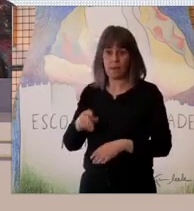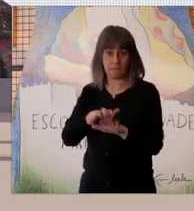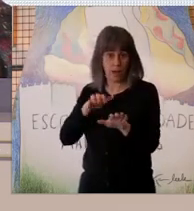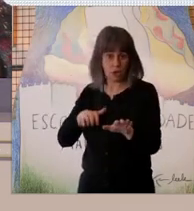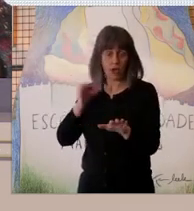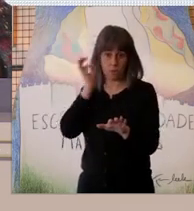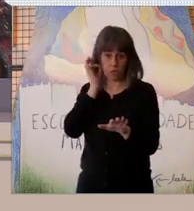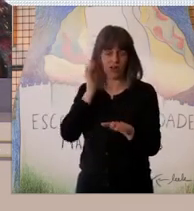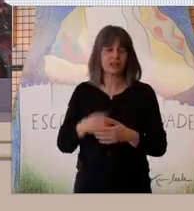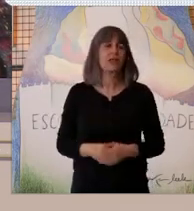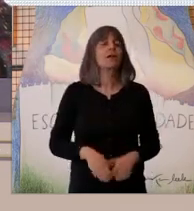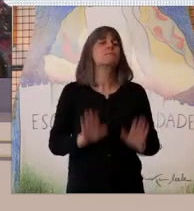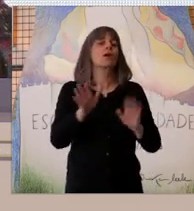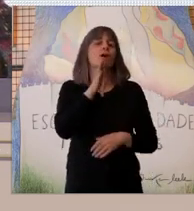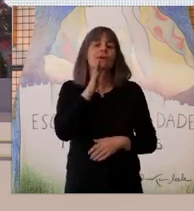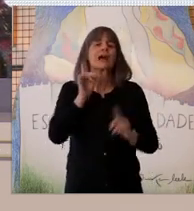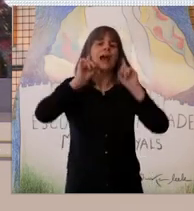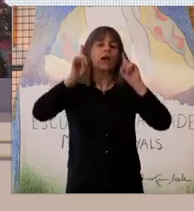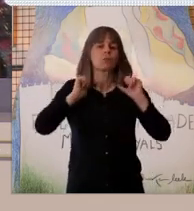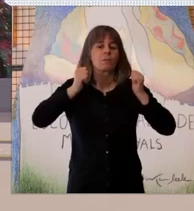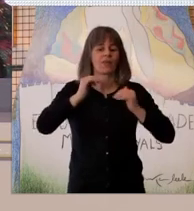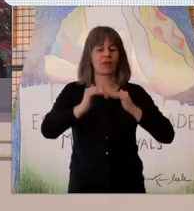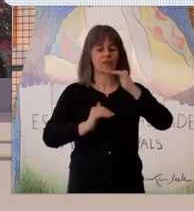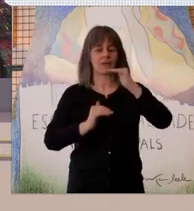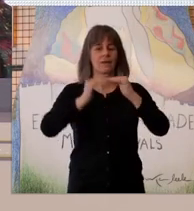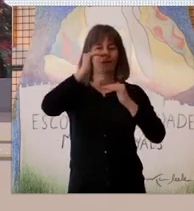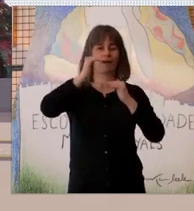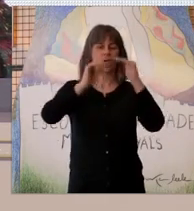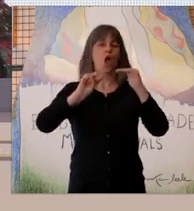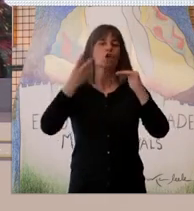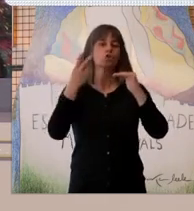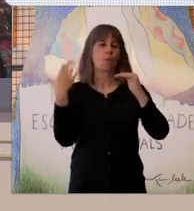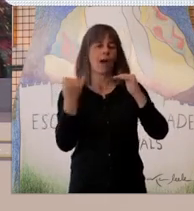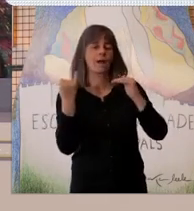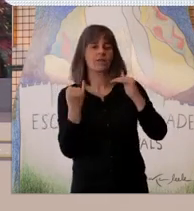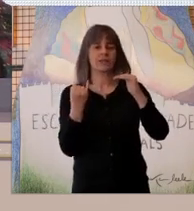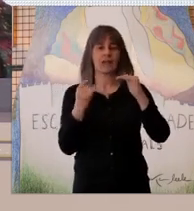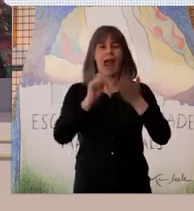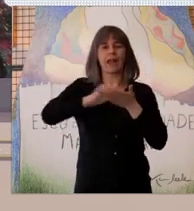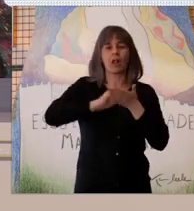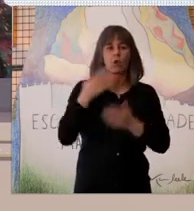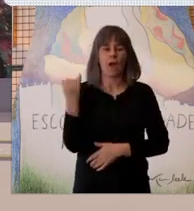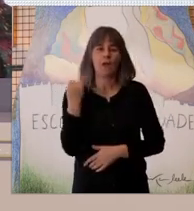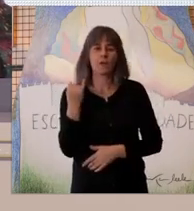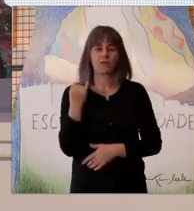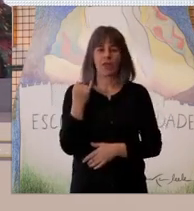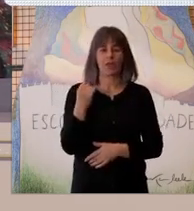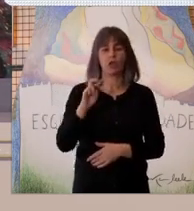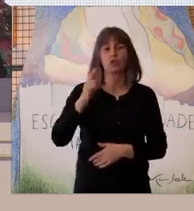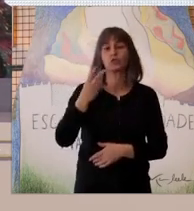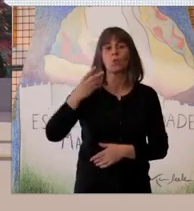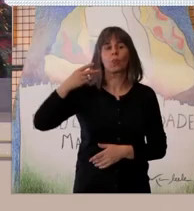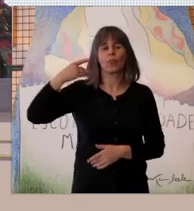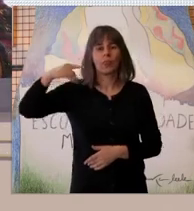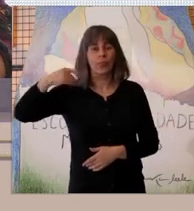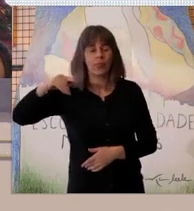cuando empiezas a subir en el escalafón Cuántos sub jefes redactores jefes jefes de sección subdirectores y